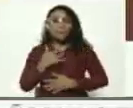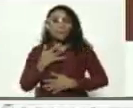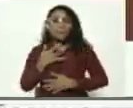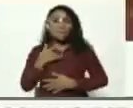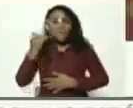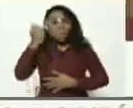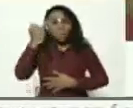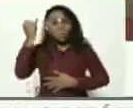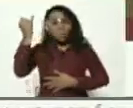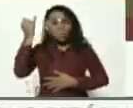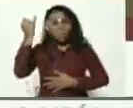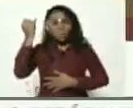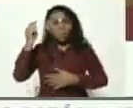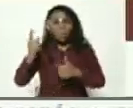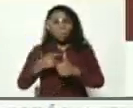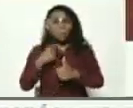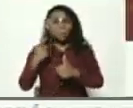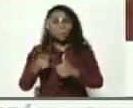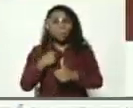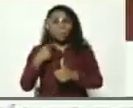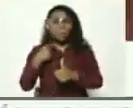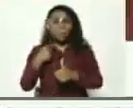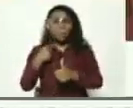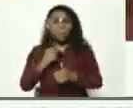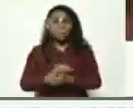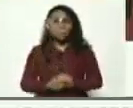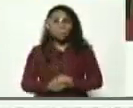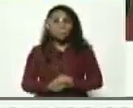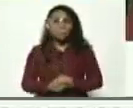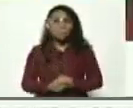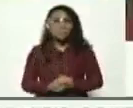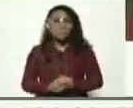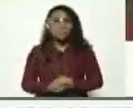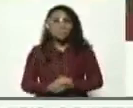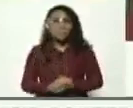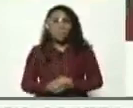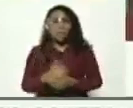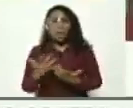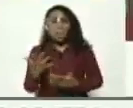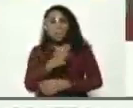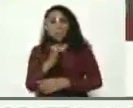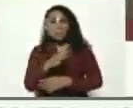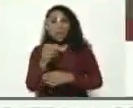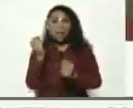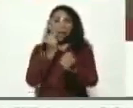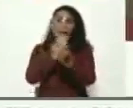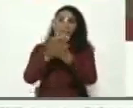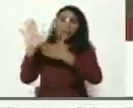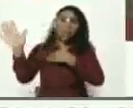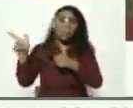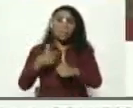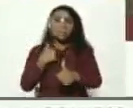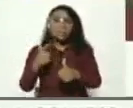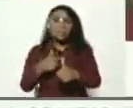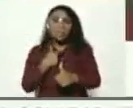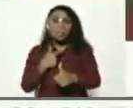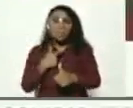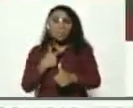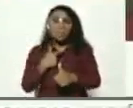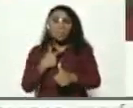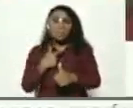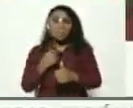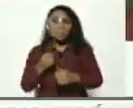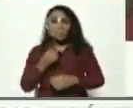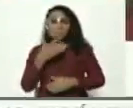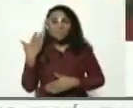la ideología, del principio de adhesión que parecía eterno, principio, simpatía